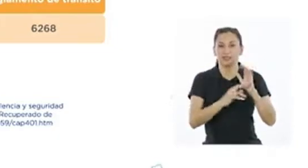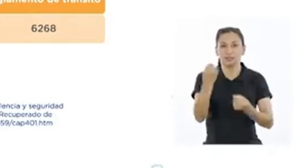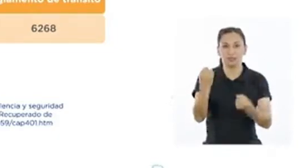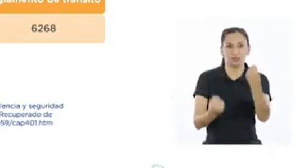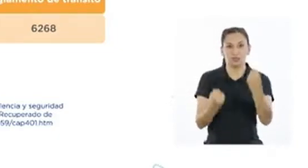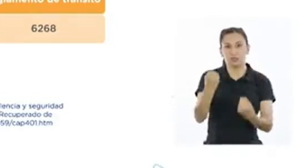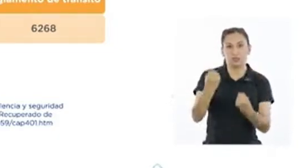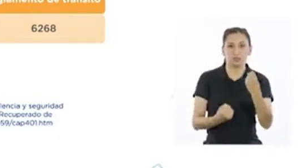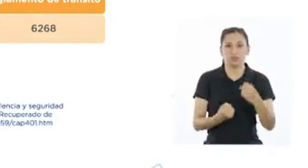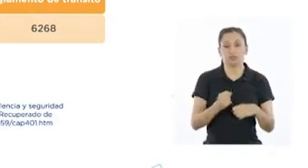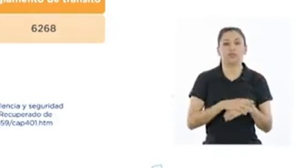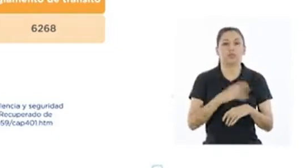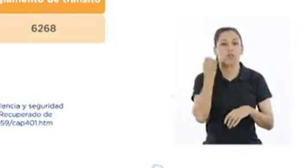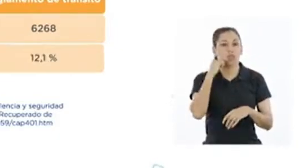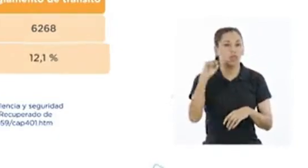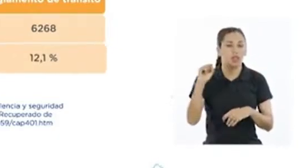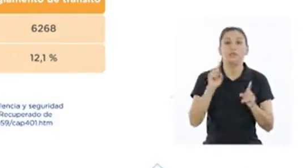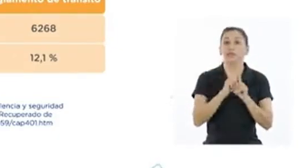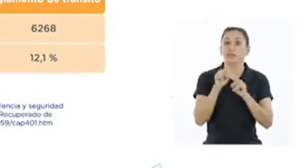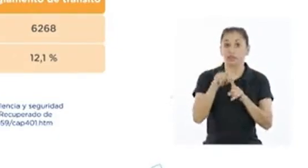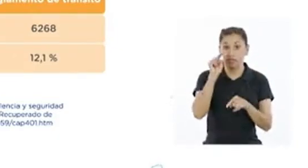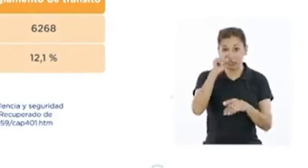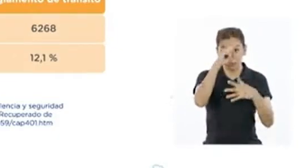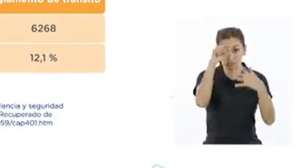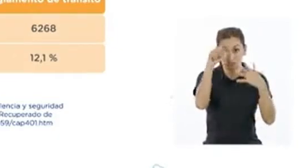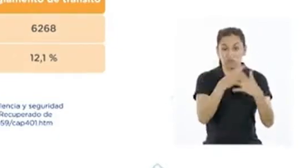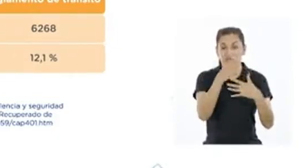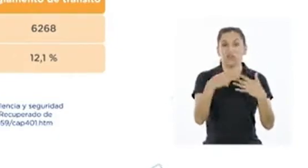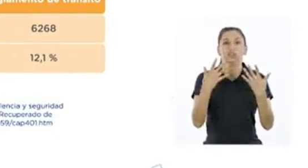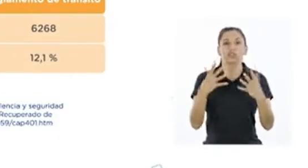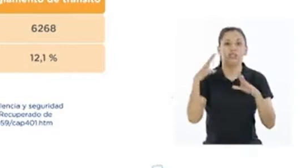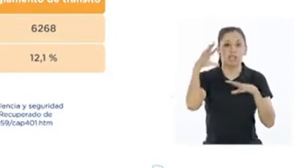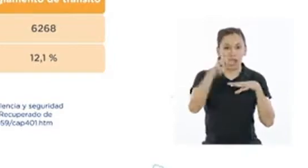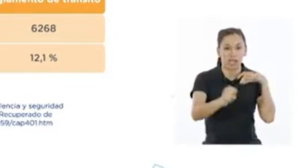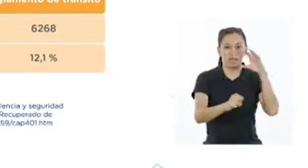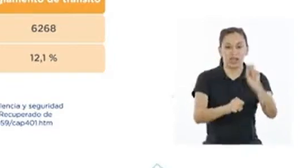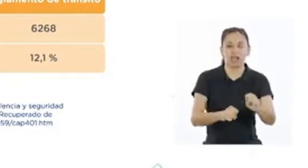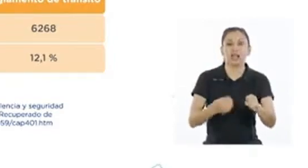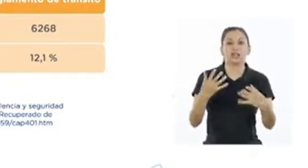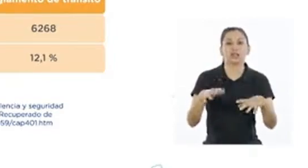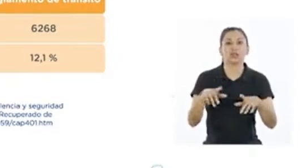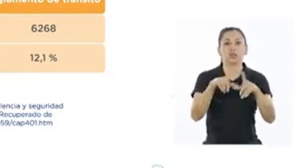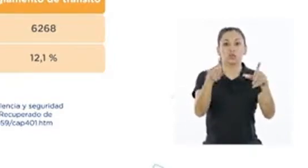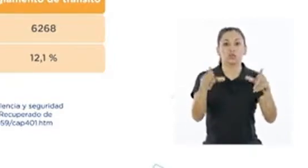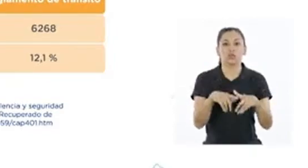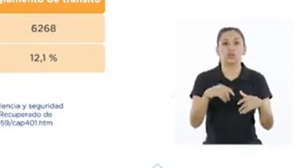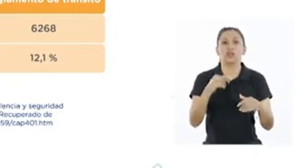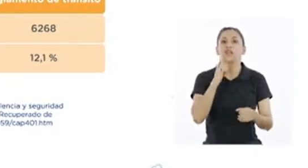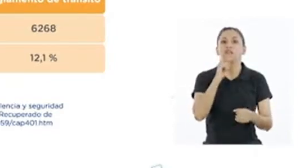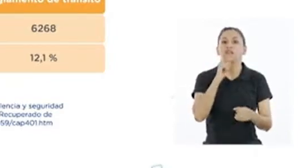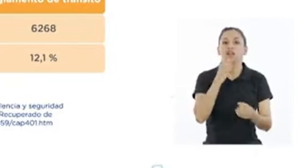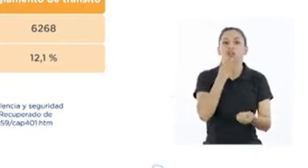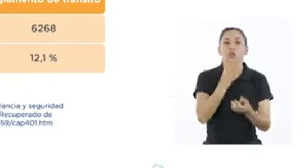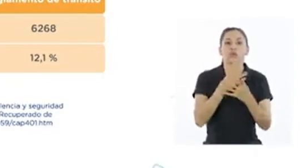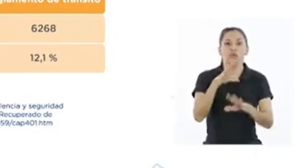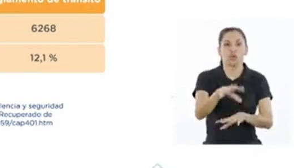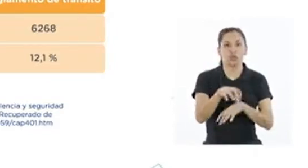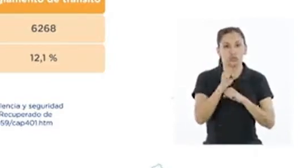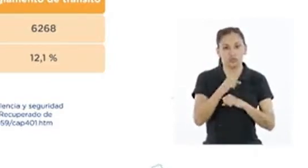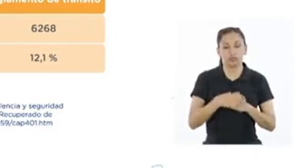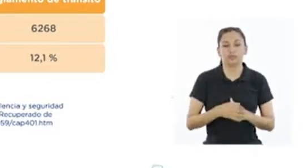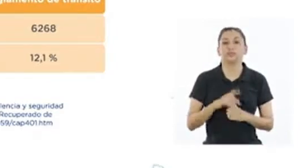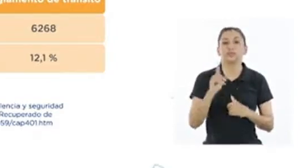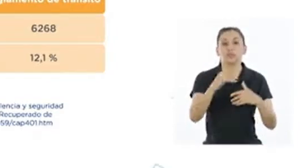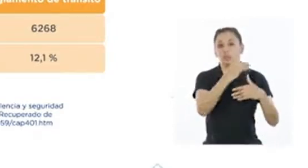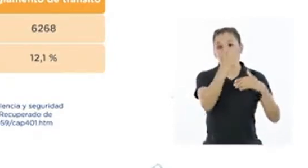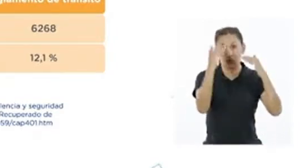De estas, el mayor porcentaje corresponde a intervenciones en faltas contra las buenas costumbres.